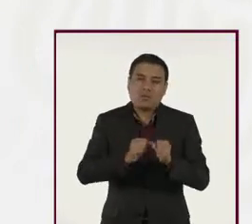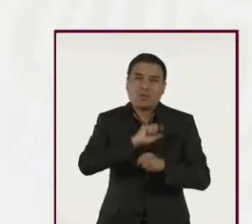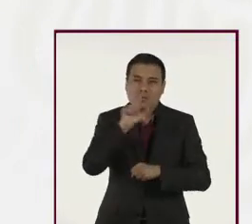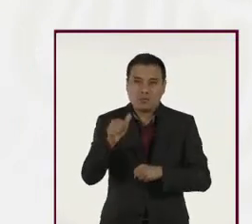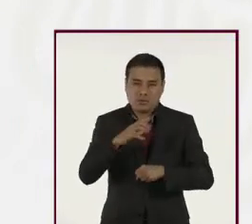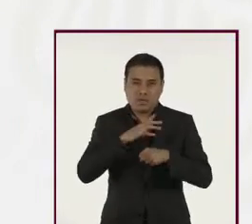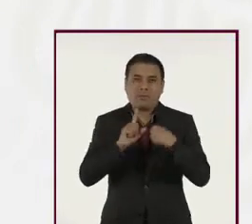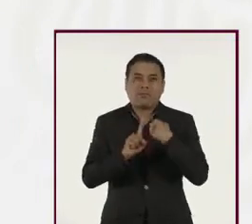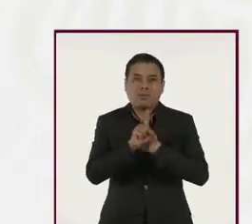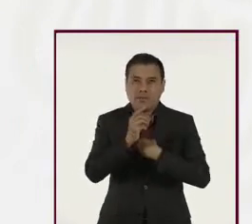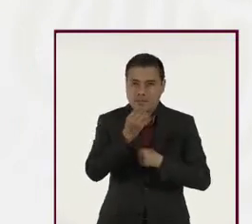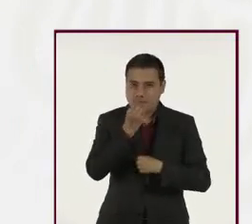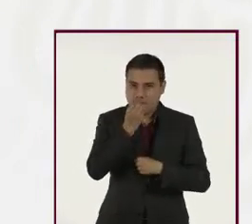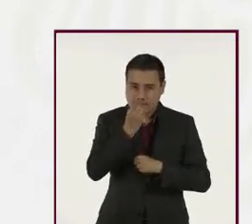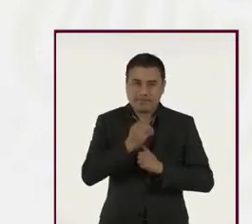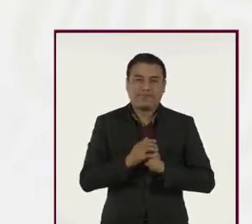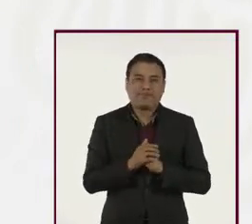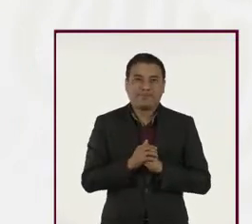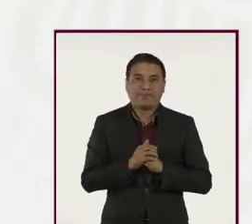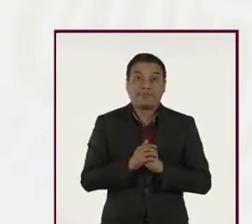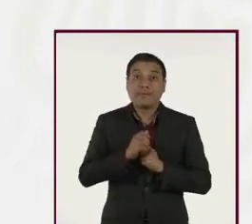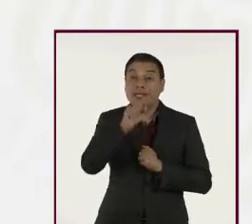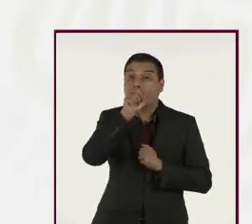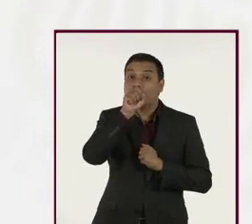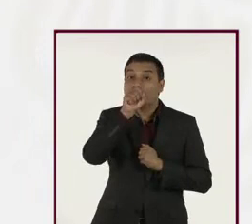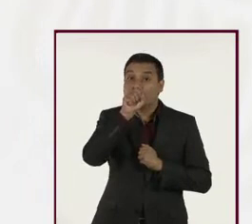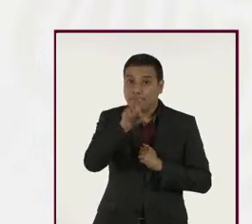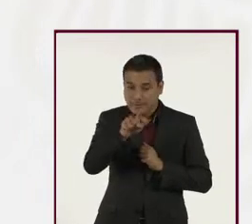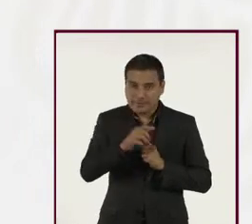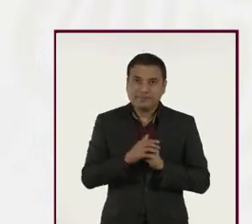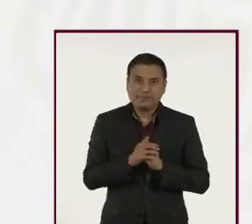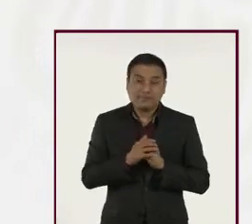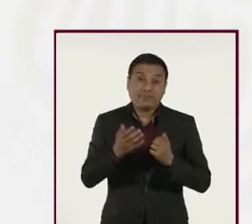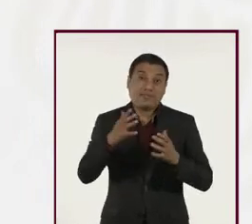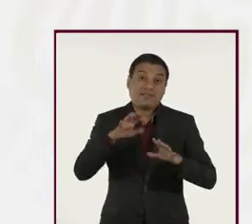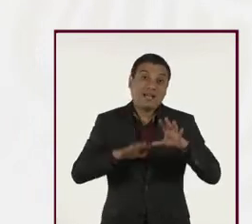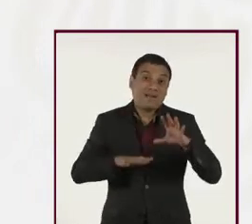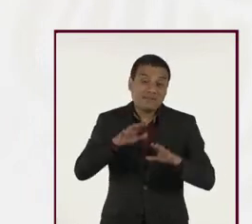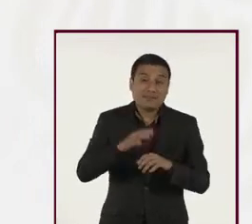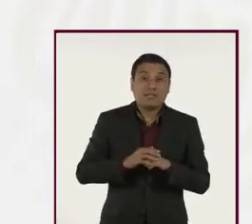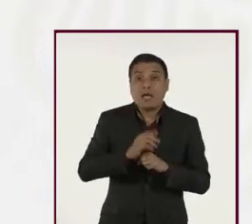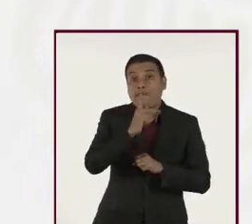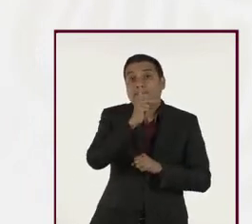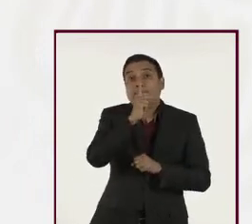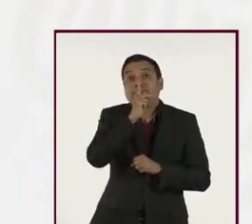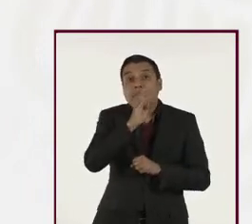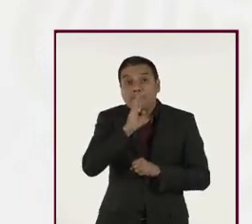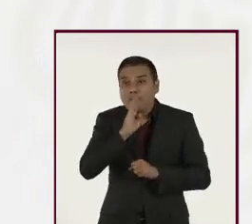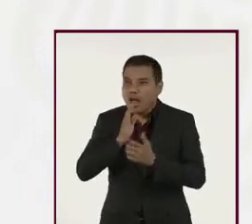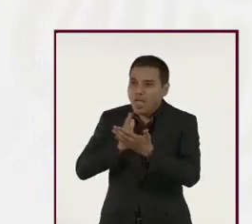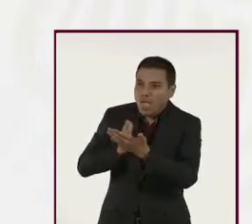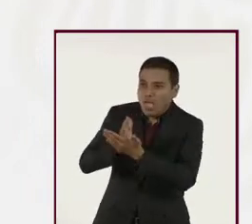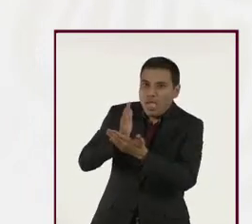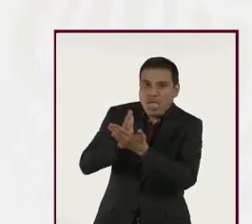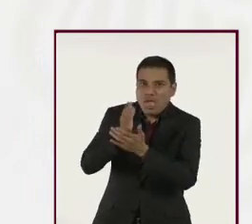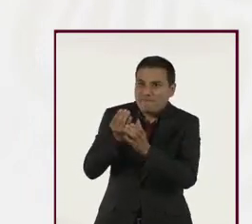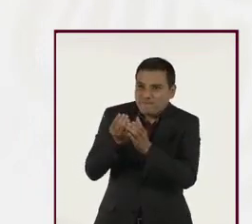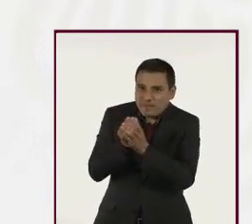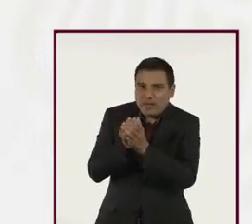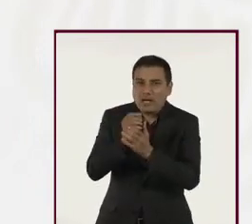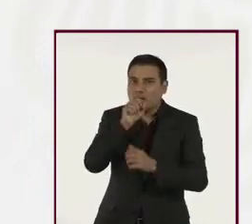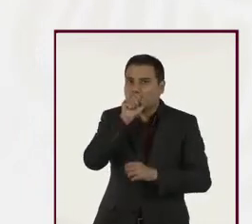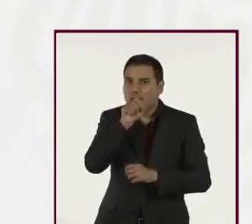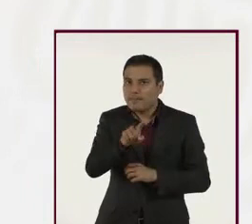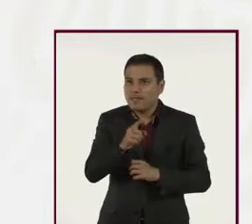de la conducta alimentaria. También se ha relacionado con padres intrusivos o carentes de empatía, donde hay un entorno